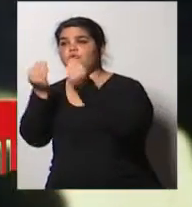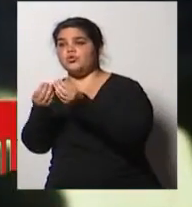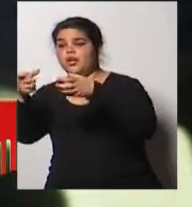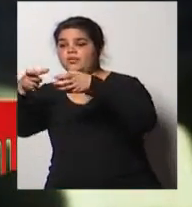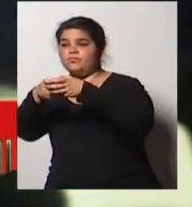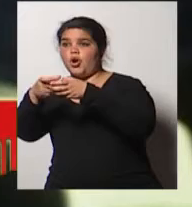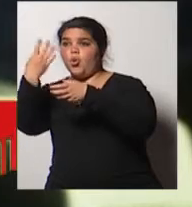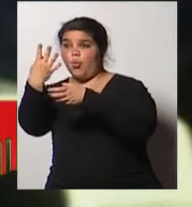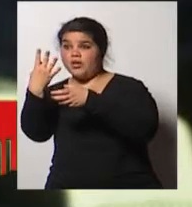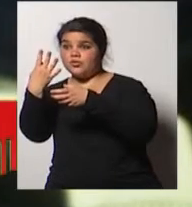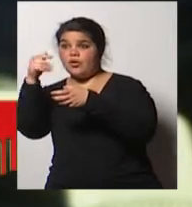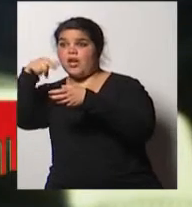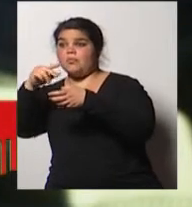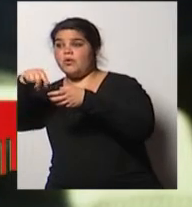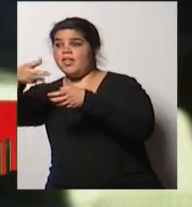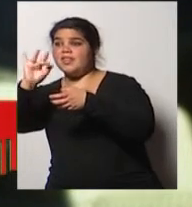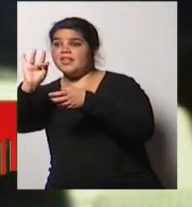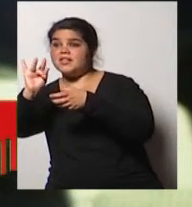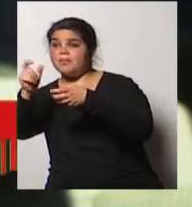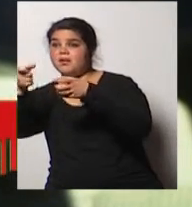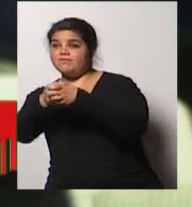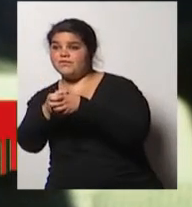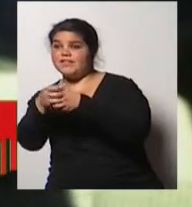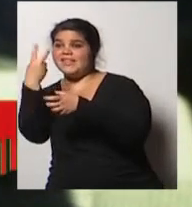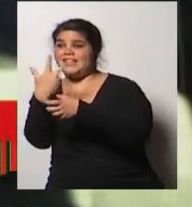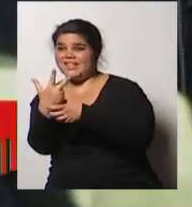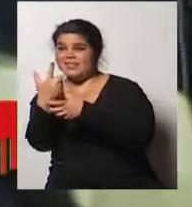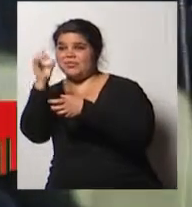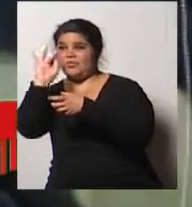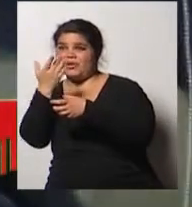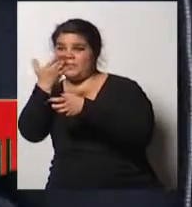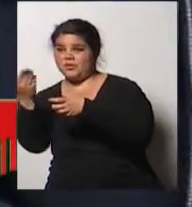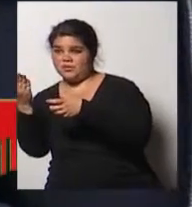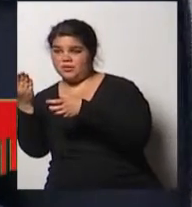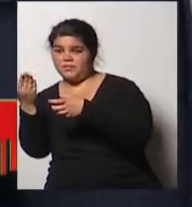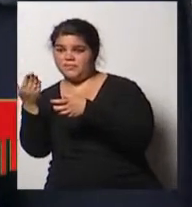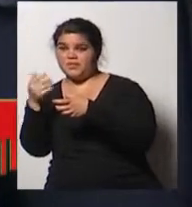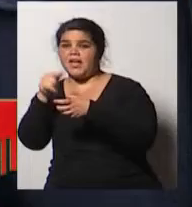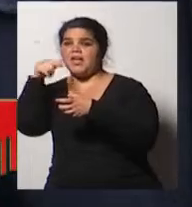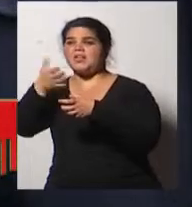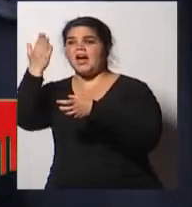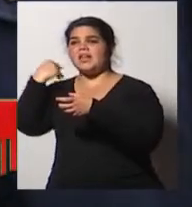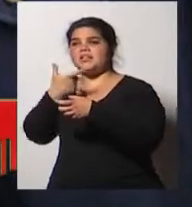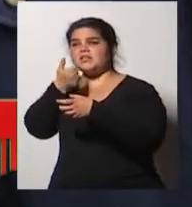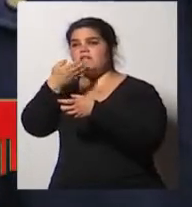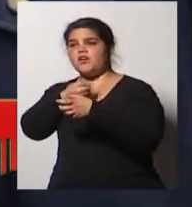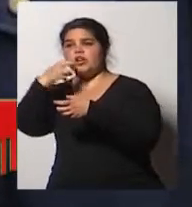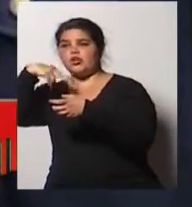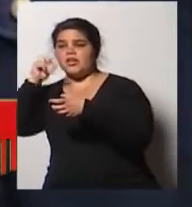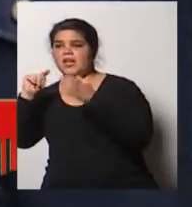3. Digo que lo de Zaffaroni es importante porque está vinculado a lo de Fait. Zaffaroni se ampara en una